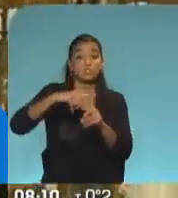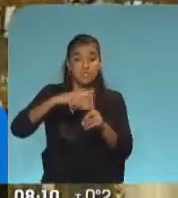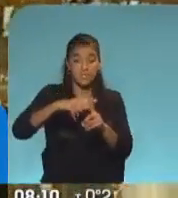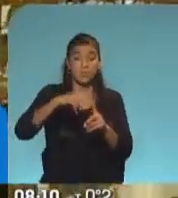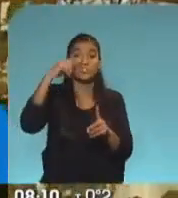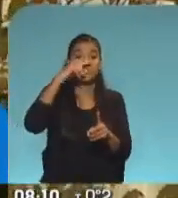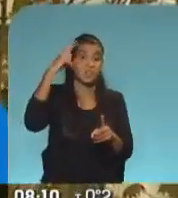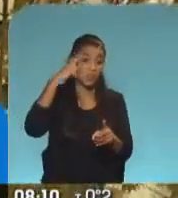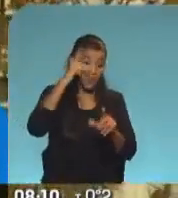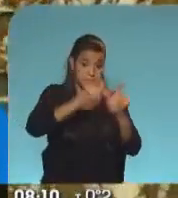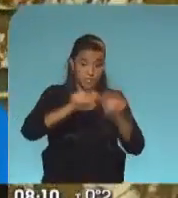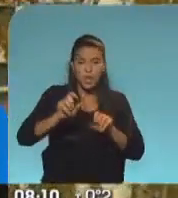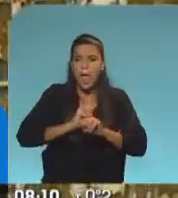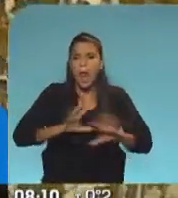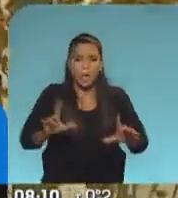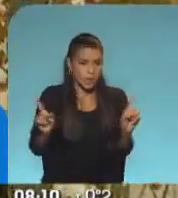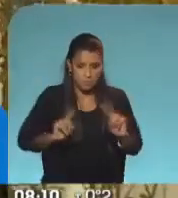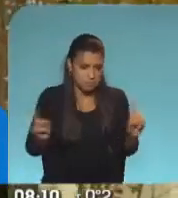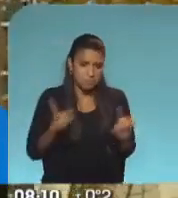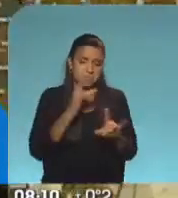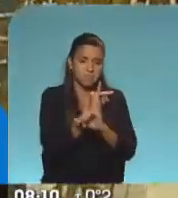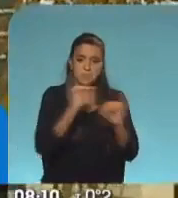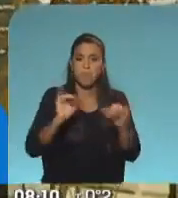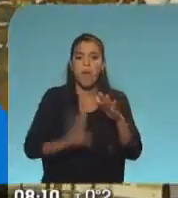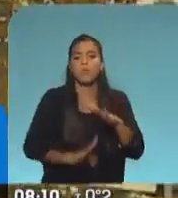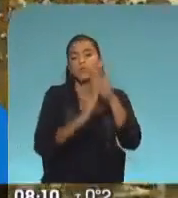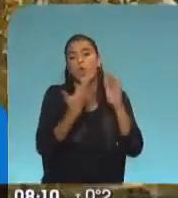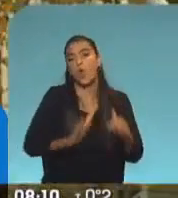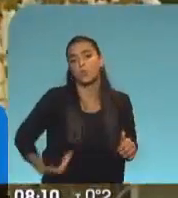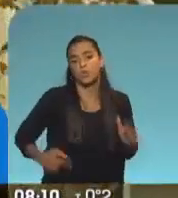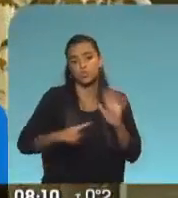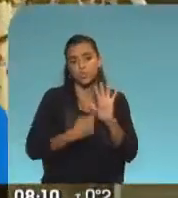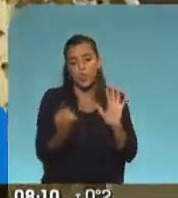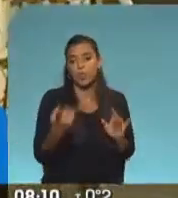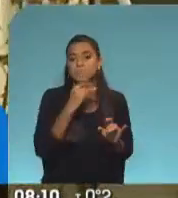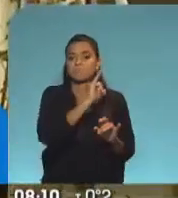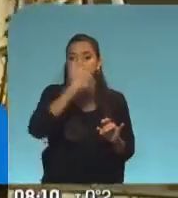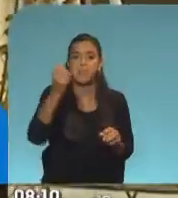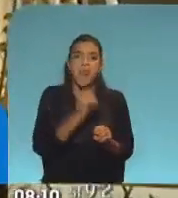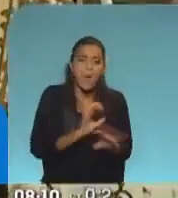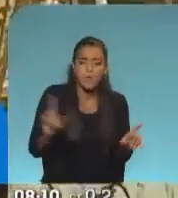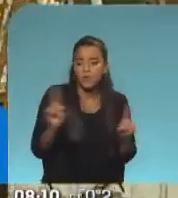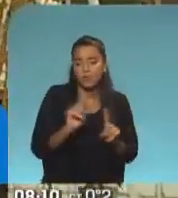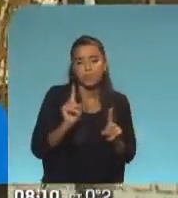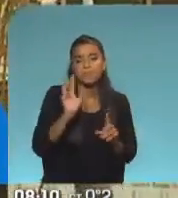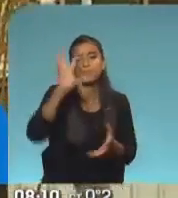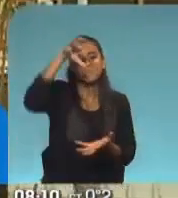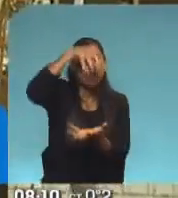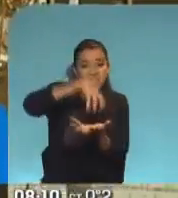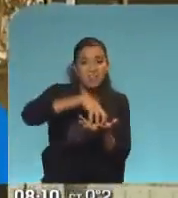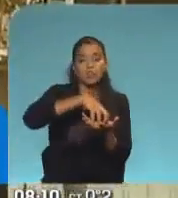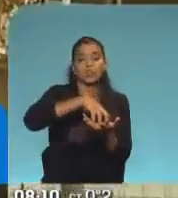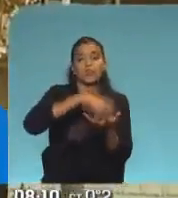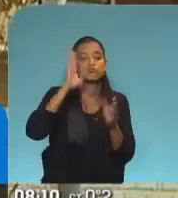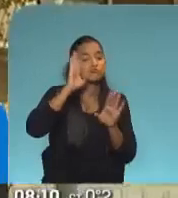79 casos que no son graves hasta el momento han informado las autoridades del gobierno de la ciudad de buenos aires- recordemos están alojados en estos centros